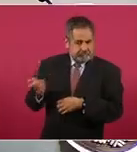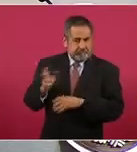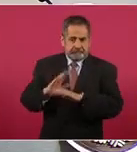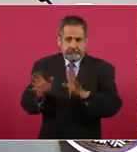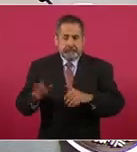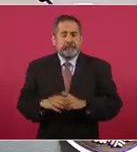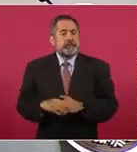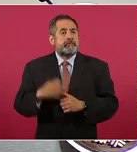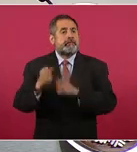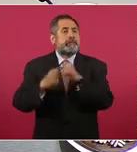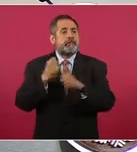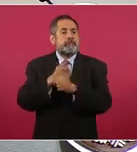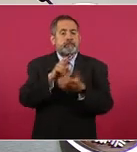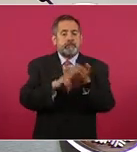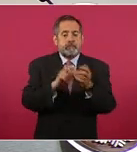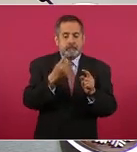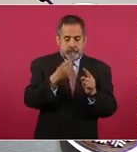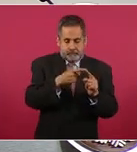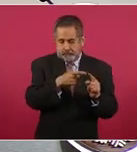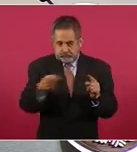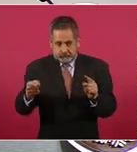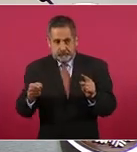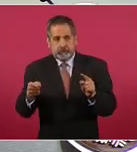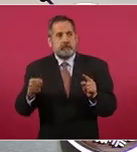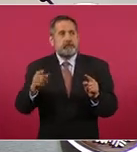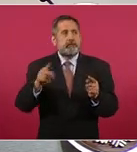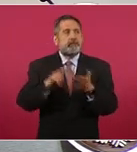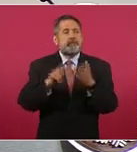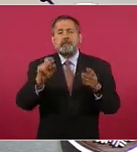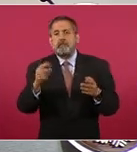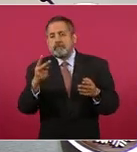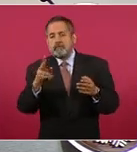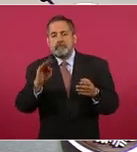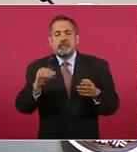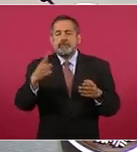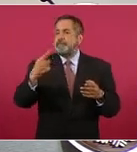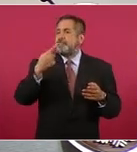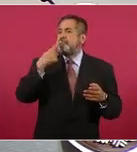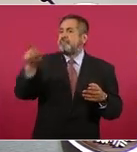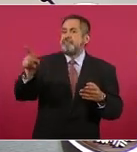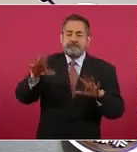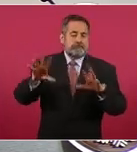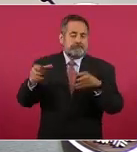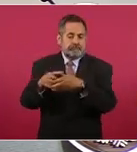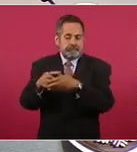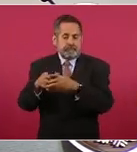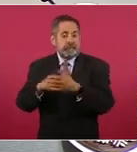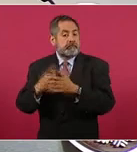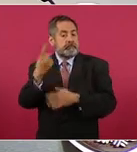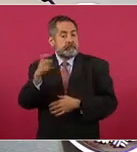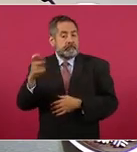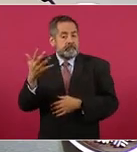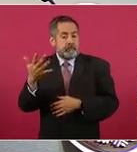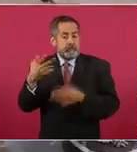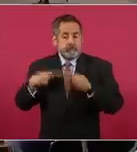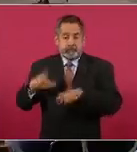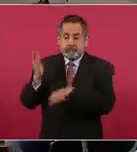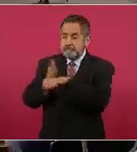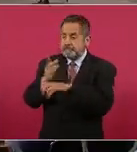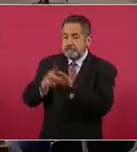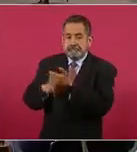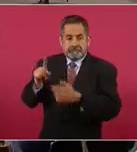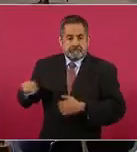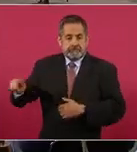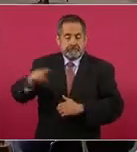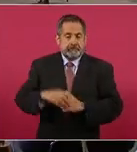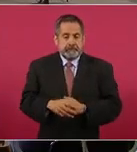en 2021 y 97 denuncias en 2022, en lo que va de 2022, que son 150 servidores públicos. Escribimos